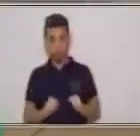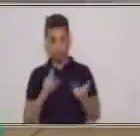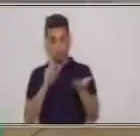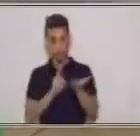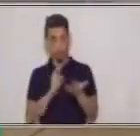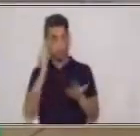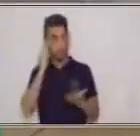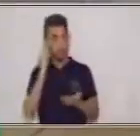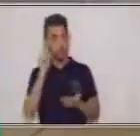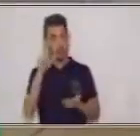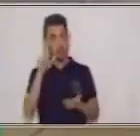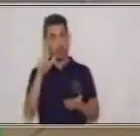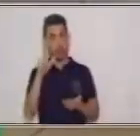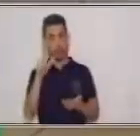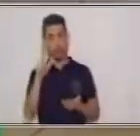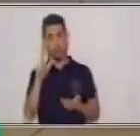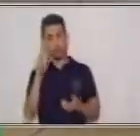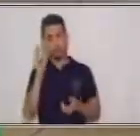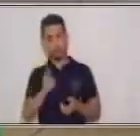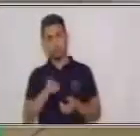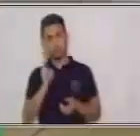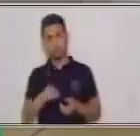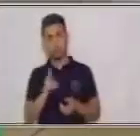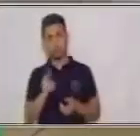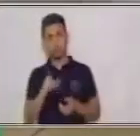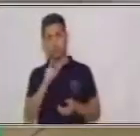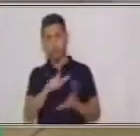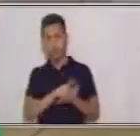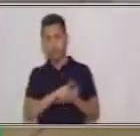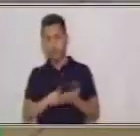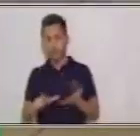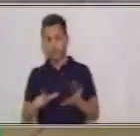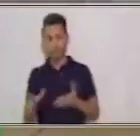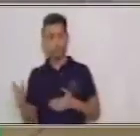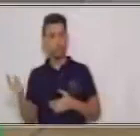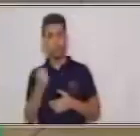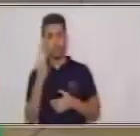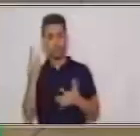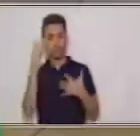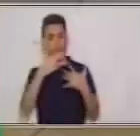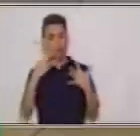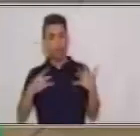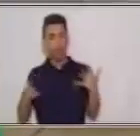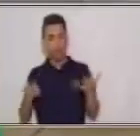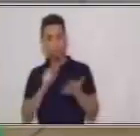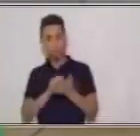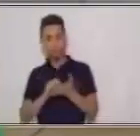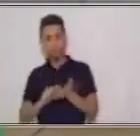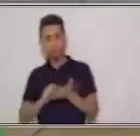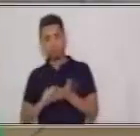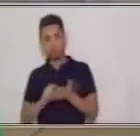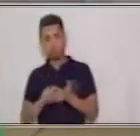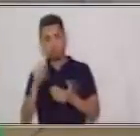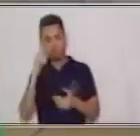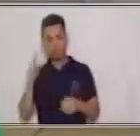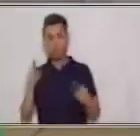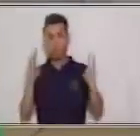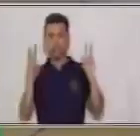también constantemente. También que tengas listo todo tu material para tomar tus anotaciones correspondientes al tema